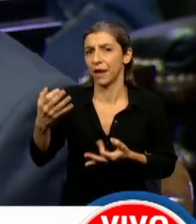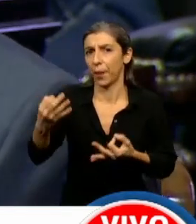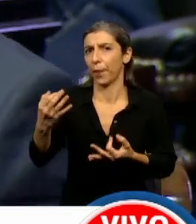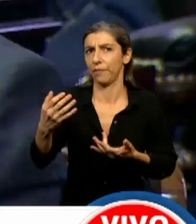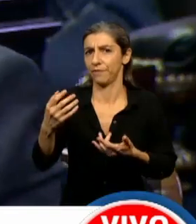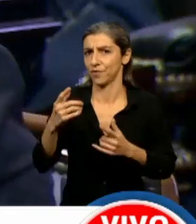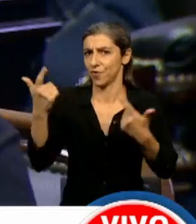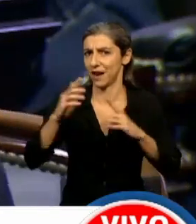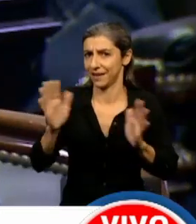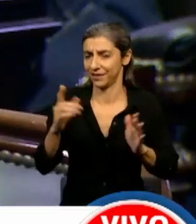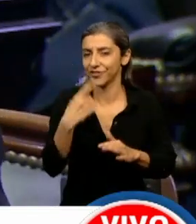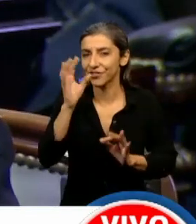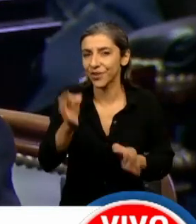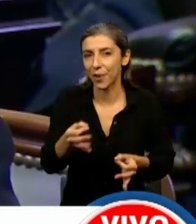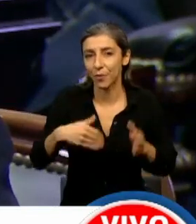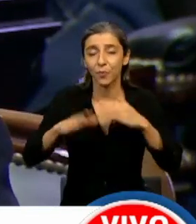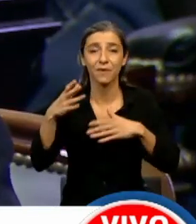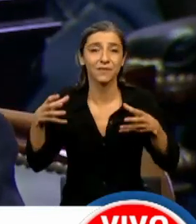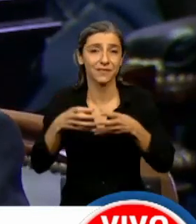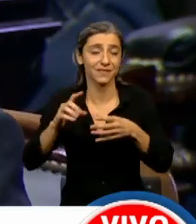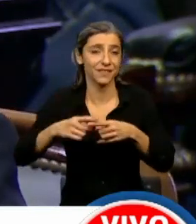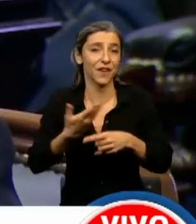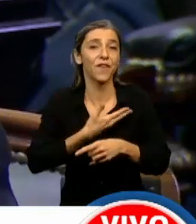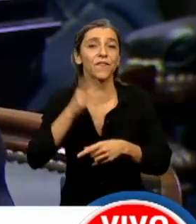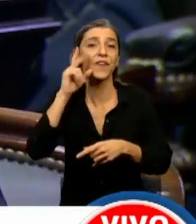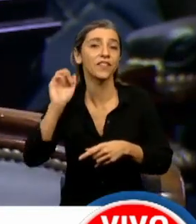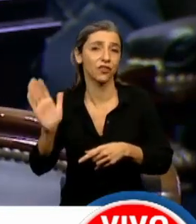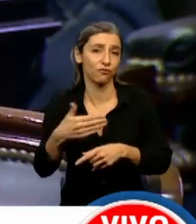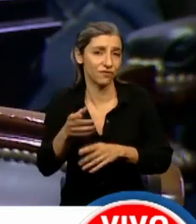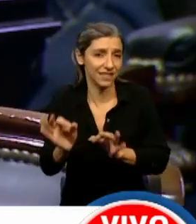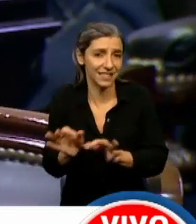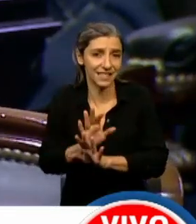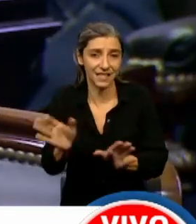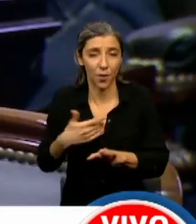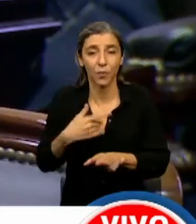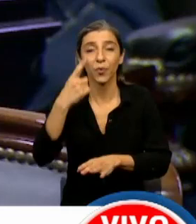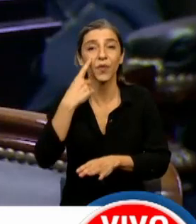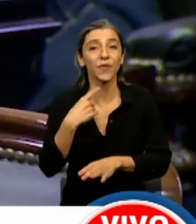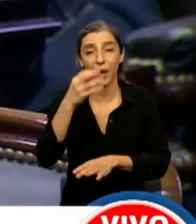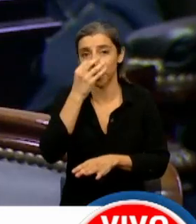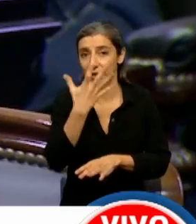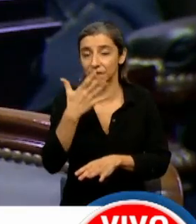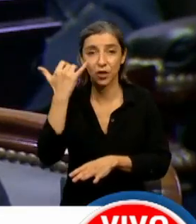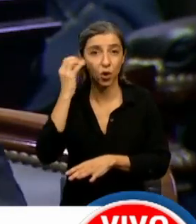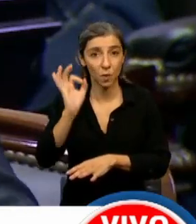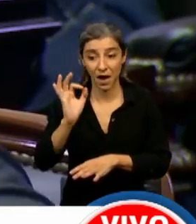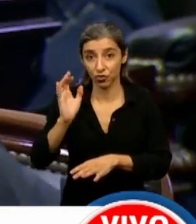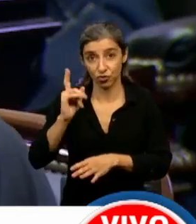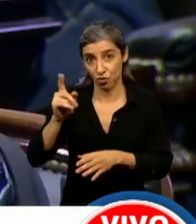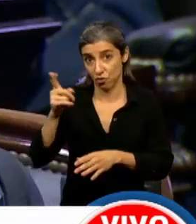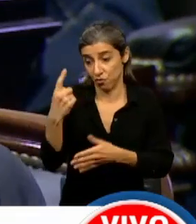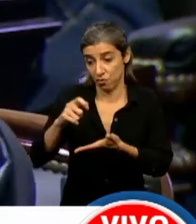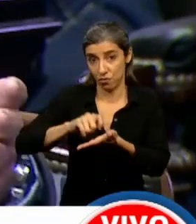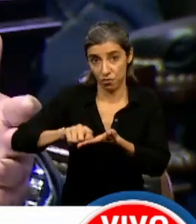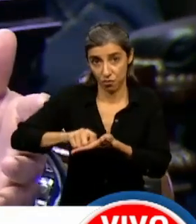especialmente el frente de todos cuando el 25 de mayo y por escrito una gran cantidad de